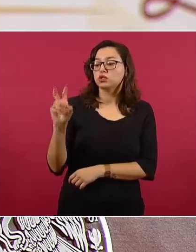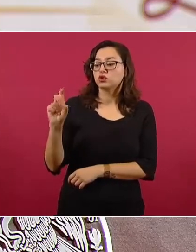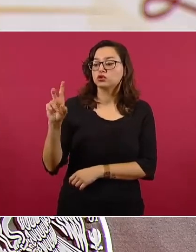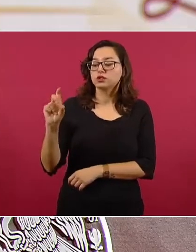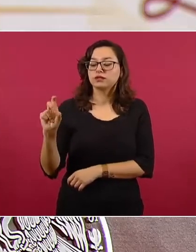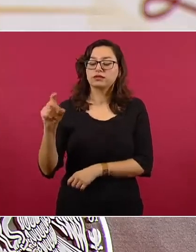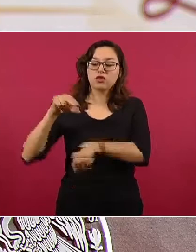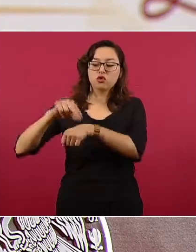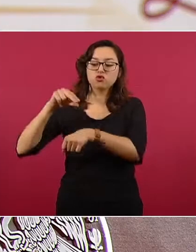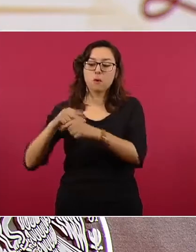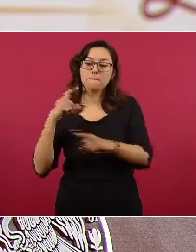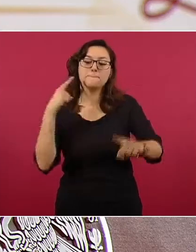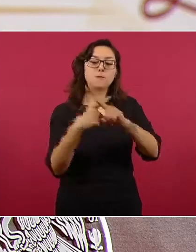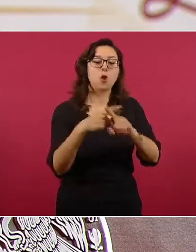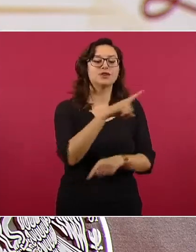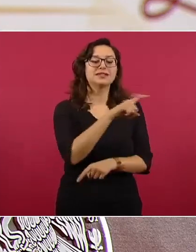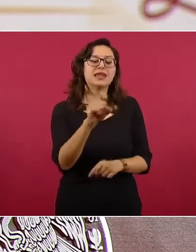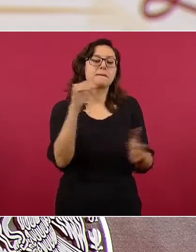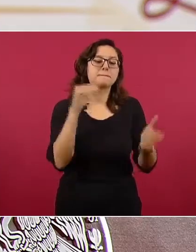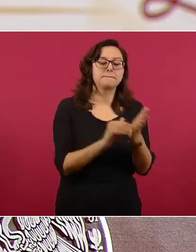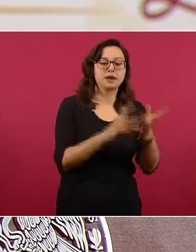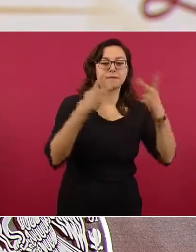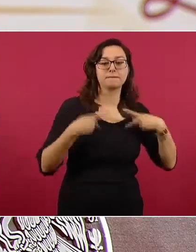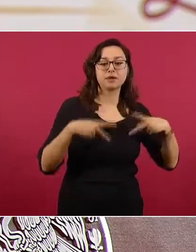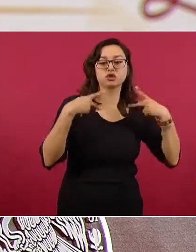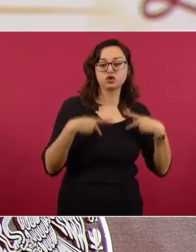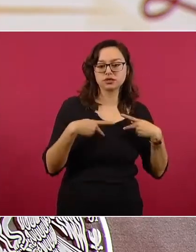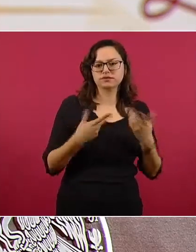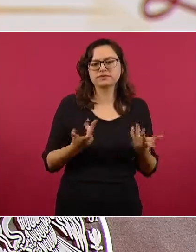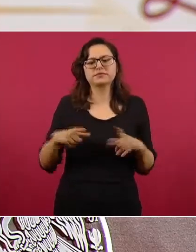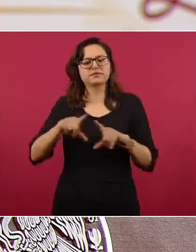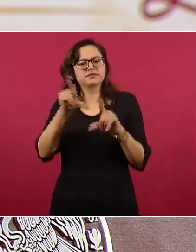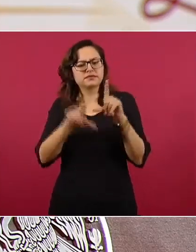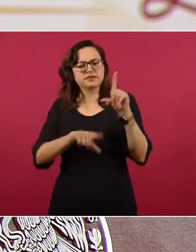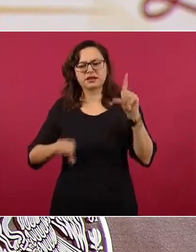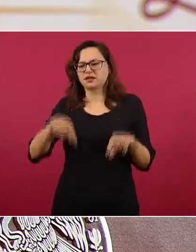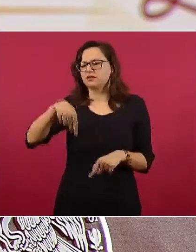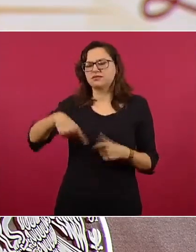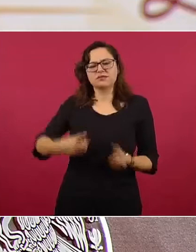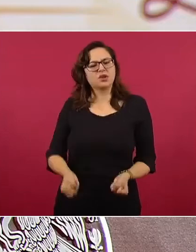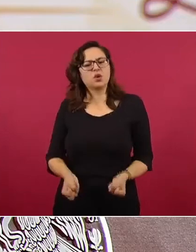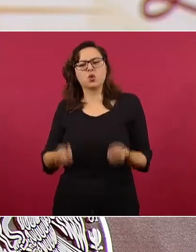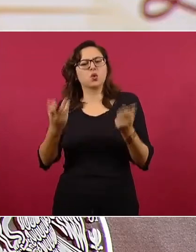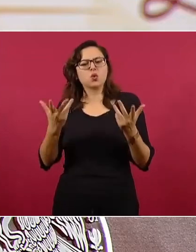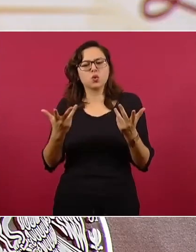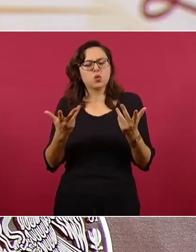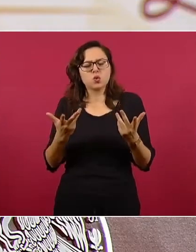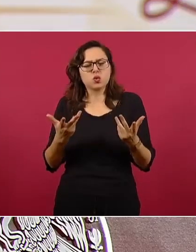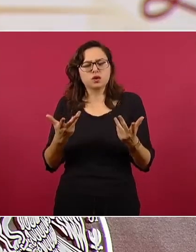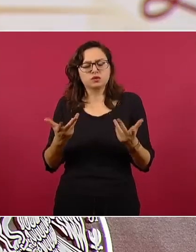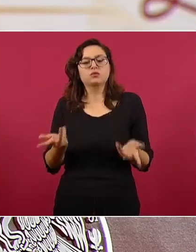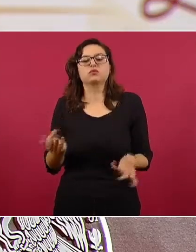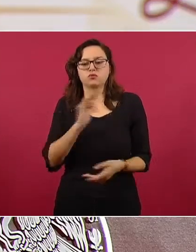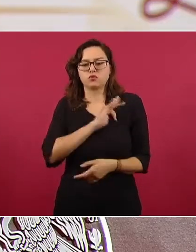100,000 habitantes, y el déficit estimado, de acuerdo a las dos